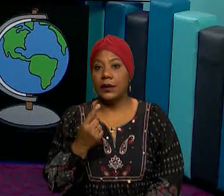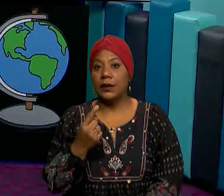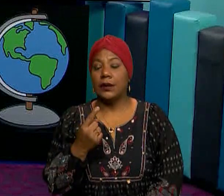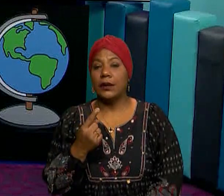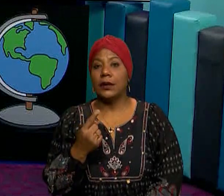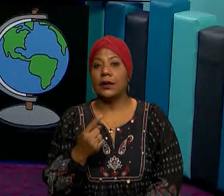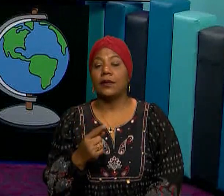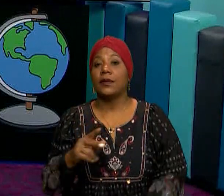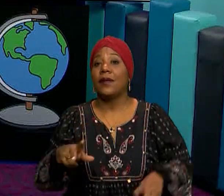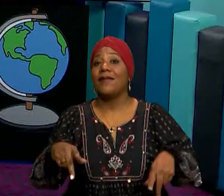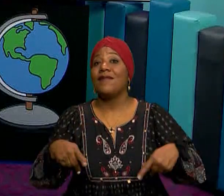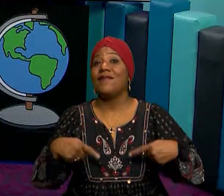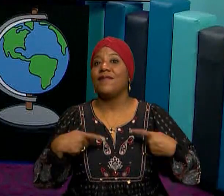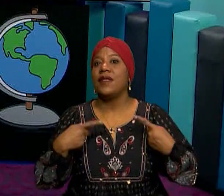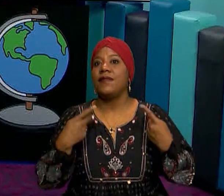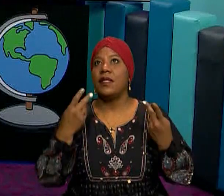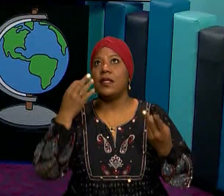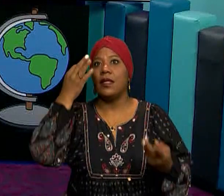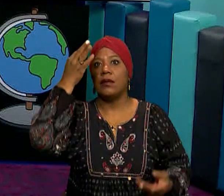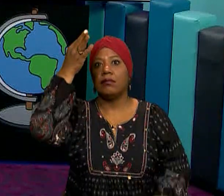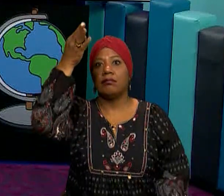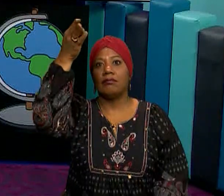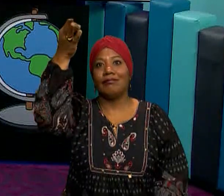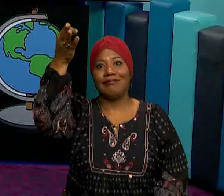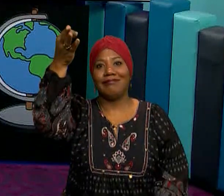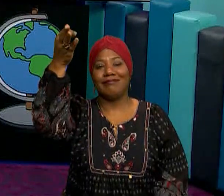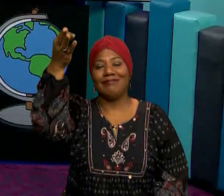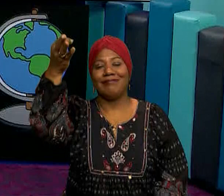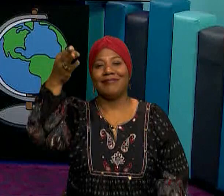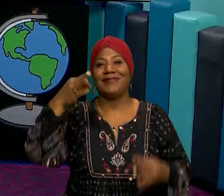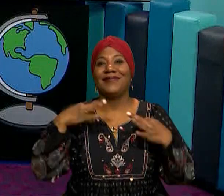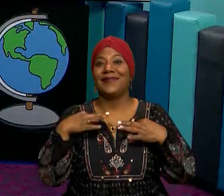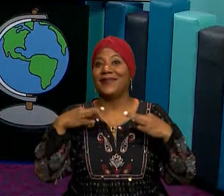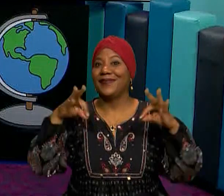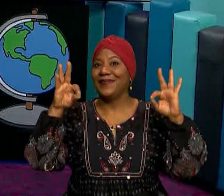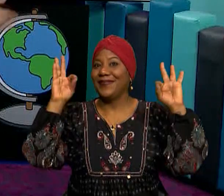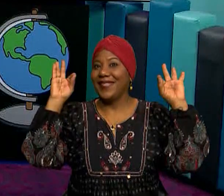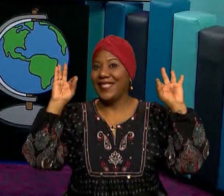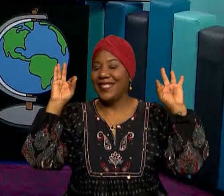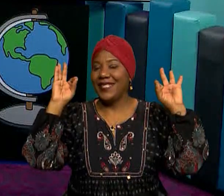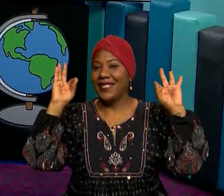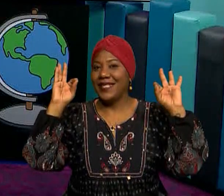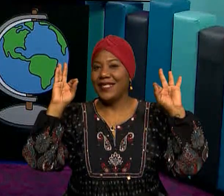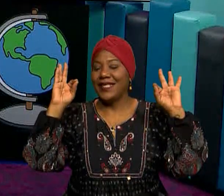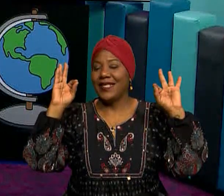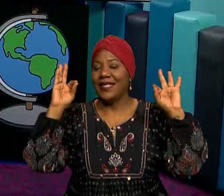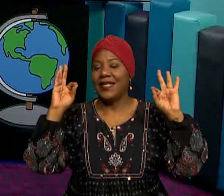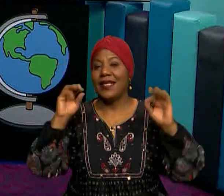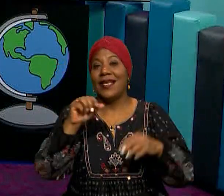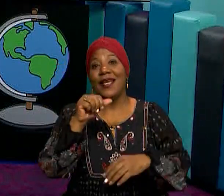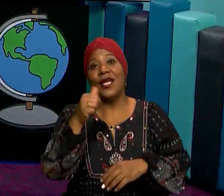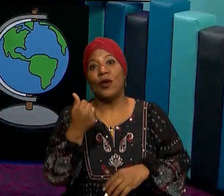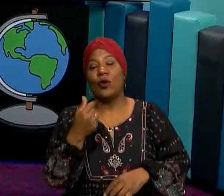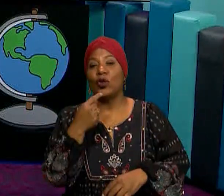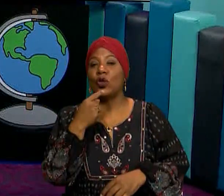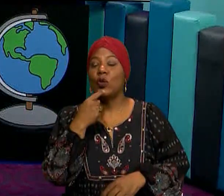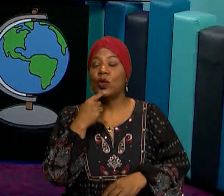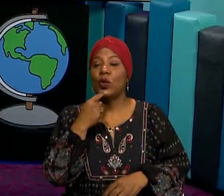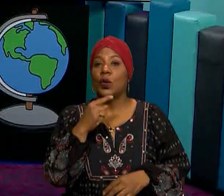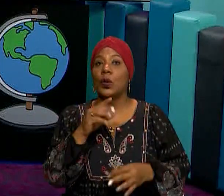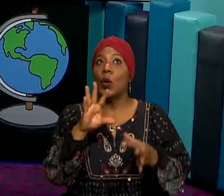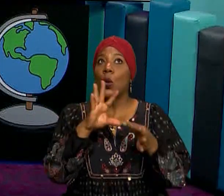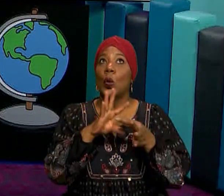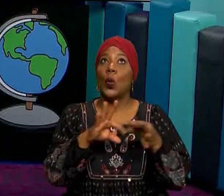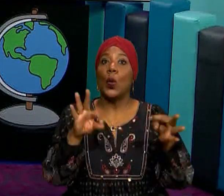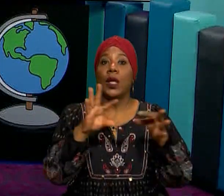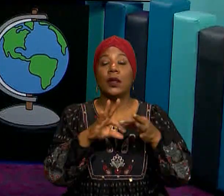fue vivieron felices. En otros cuentos lo terminamos como que colorín colorado y este cuento